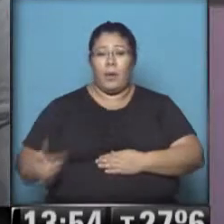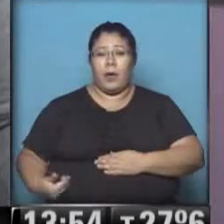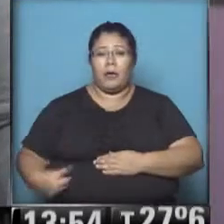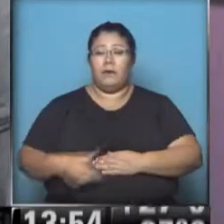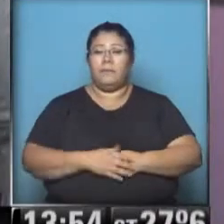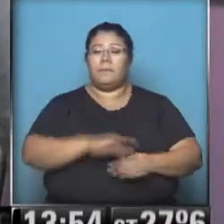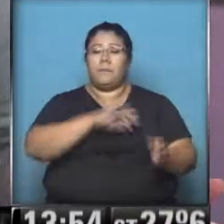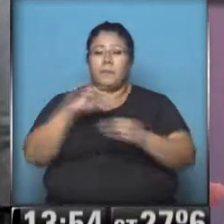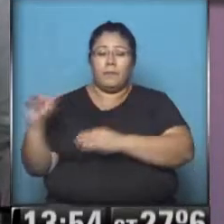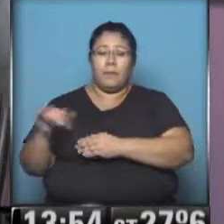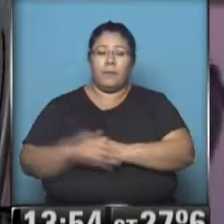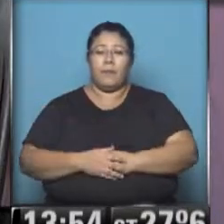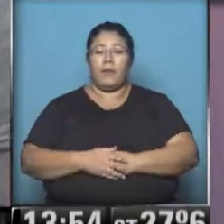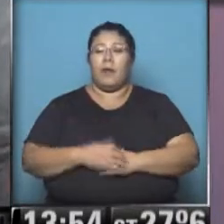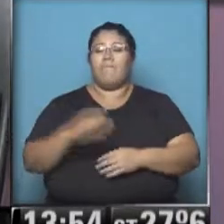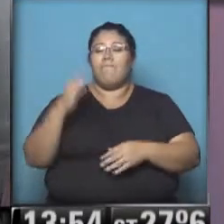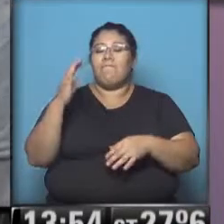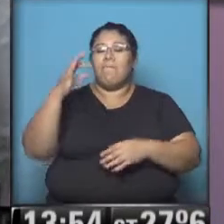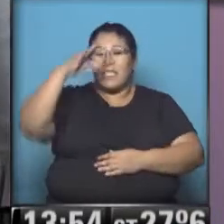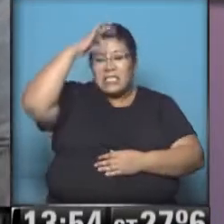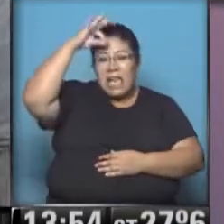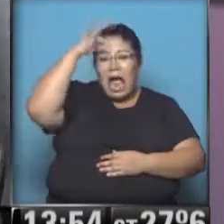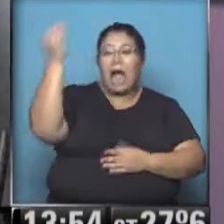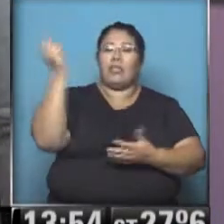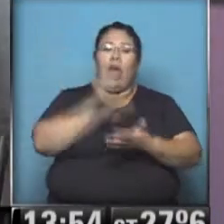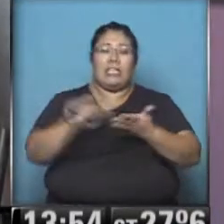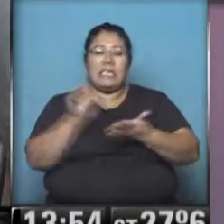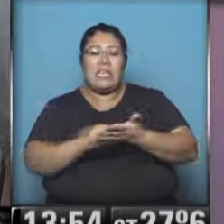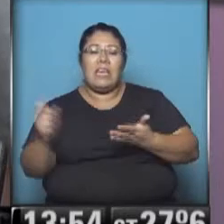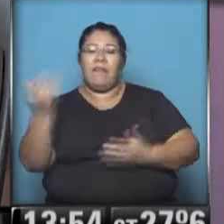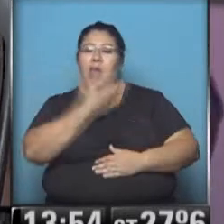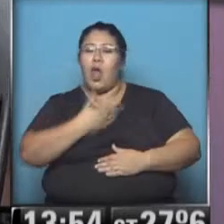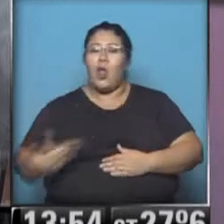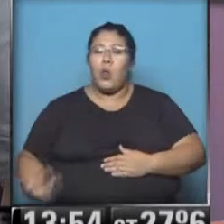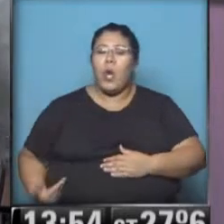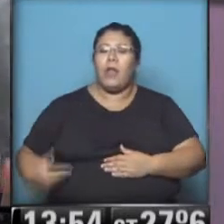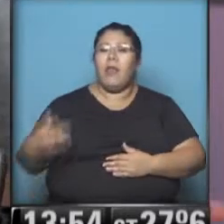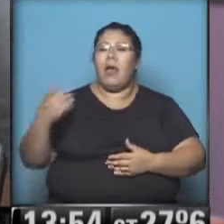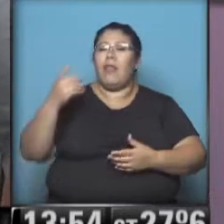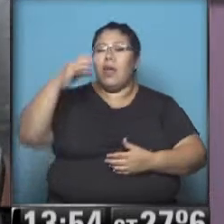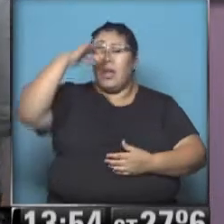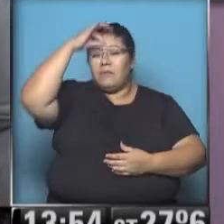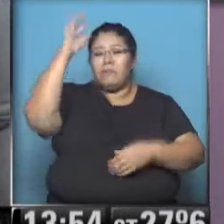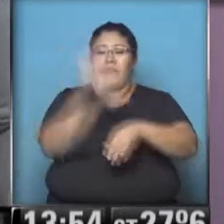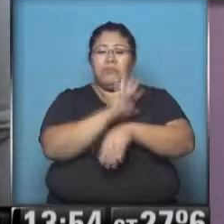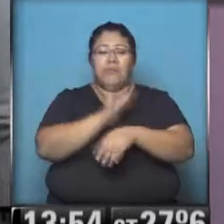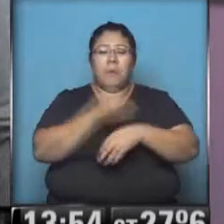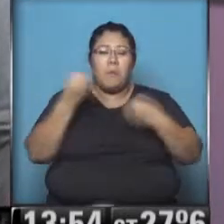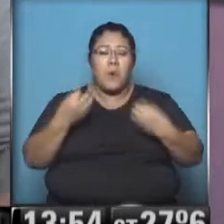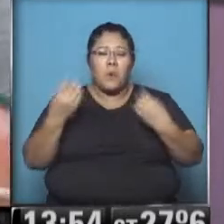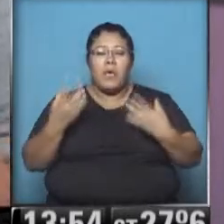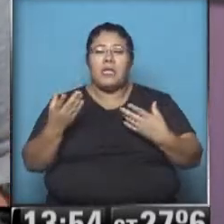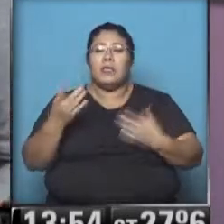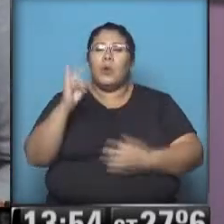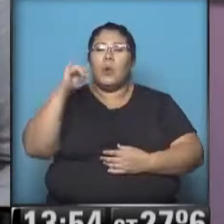ahora es una máquina de teatro escribe dirige actúa es la dueña de una galería de personajes fantásticos sobre todo lo que tiene que ver con los unipersonales